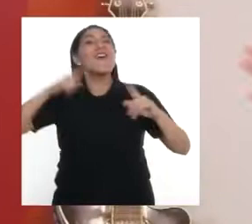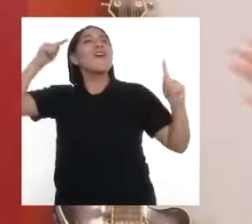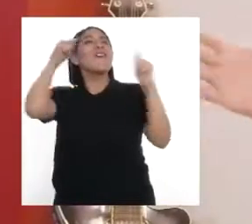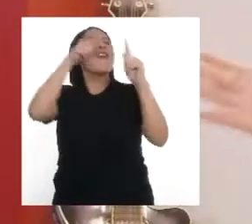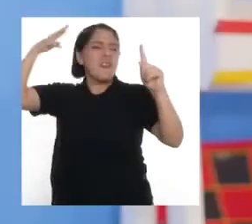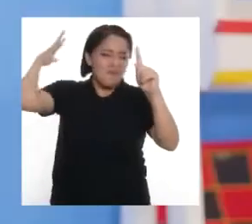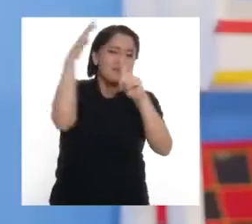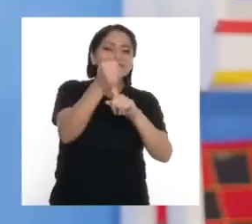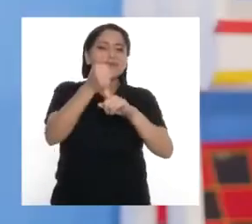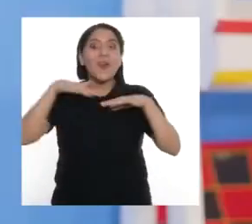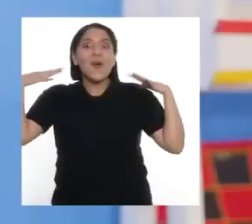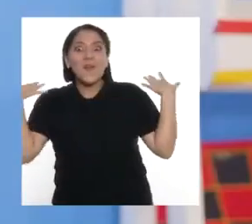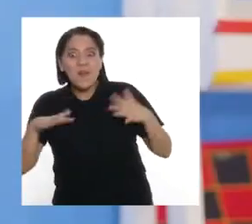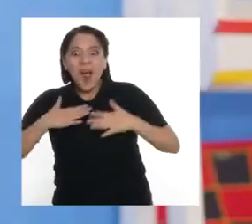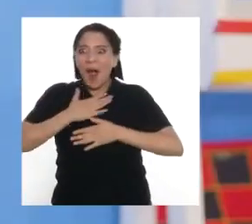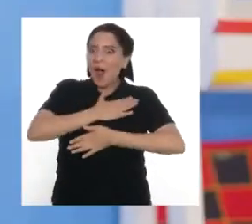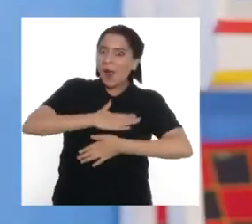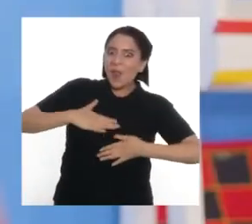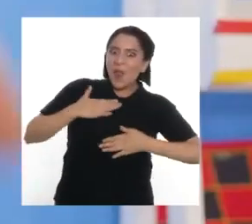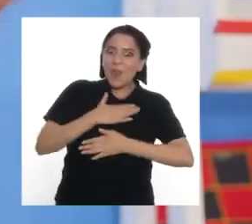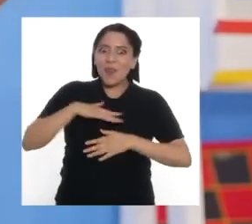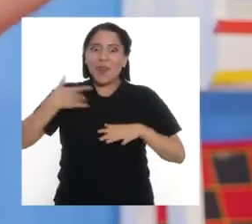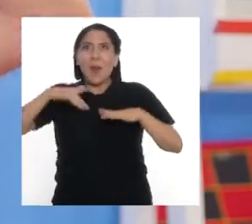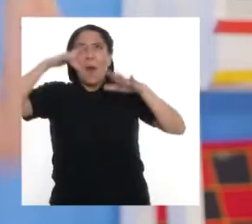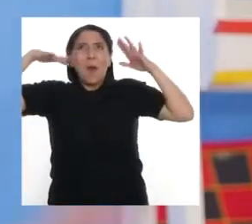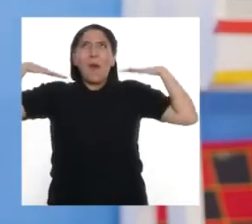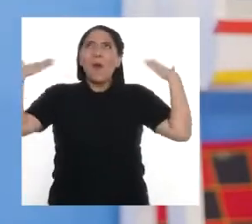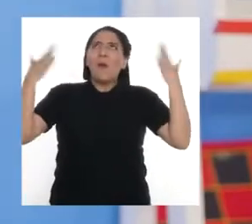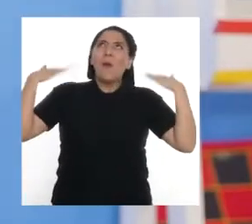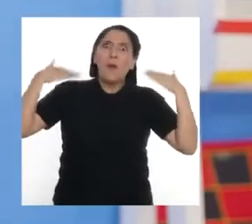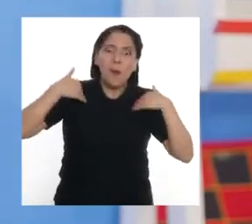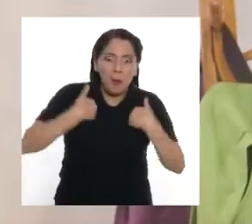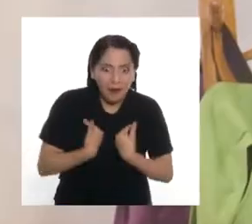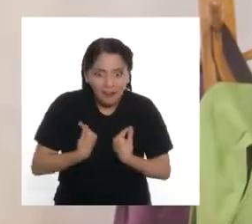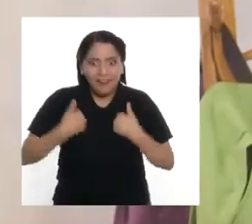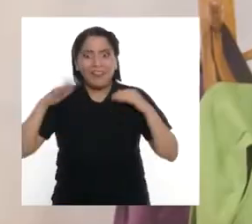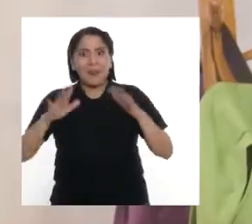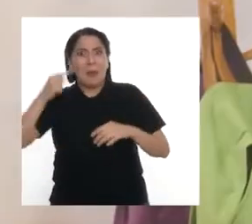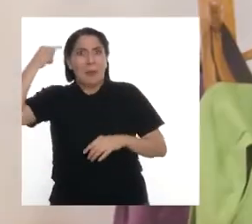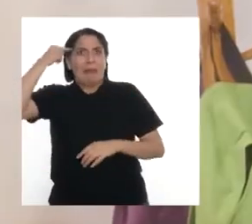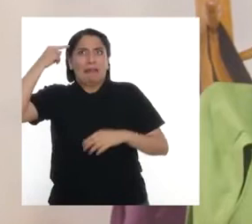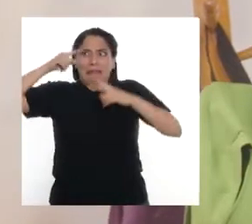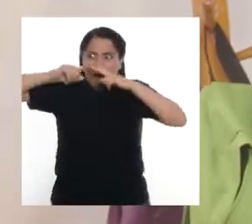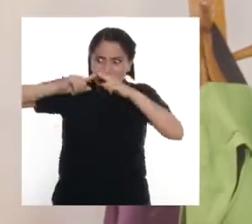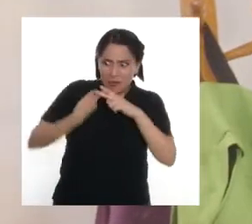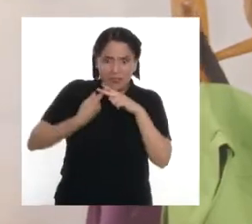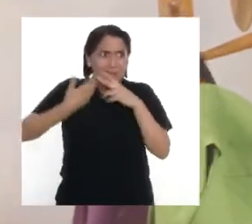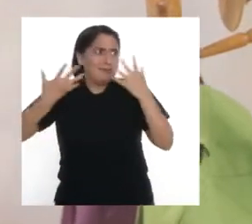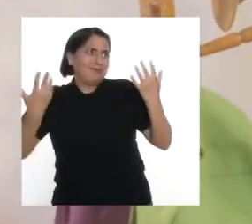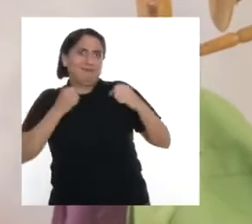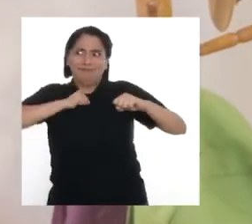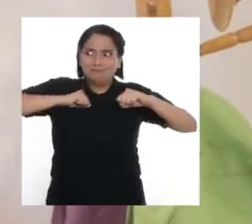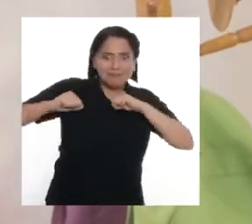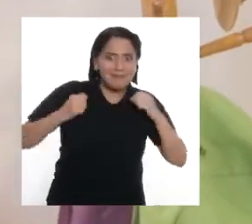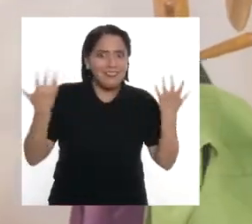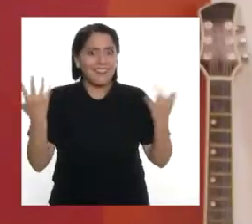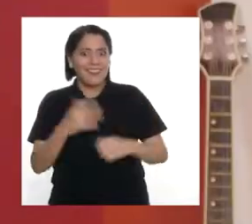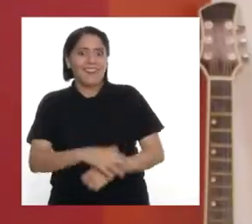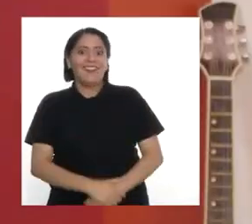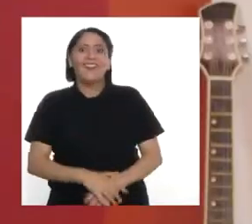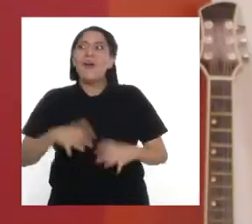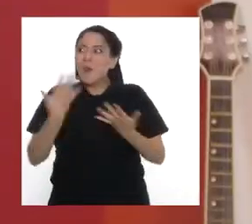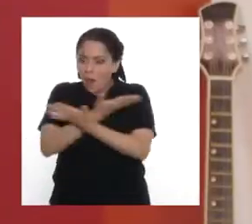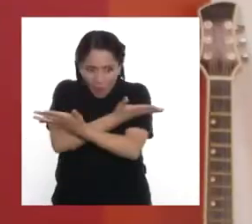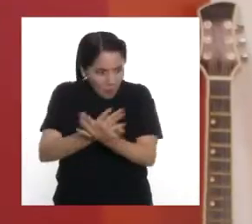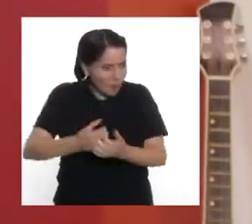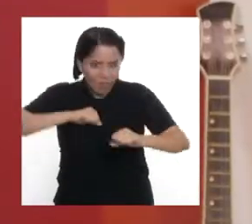¡Reto cumplido! Esto ha sido muy divertido. Estoy agotada. Yo pensé que recién estábamos calentando.